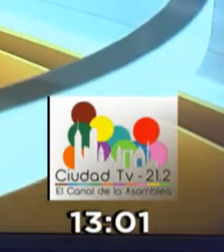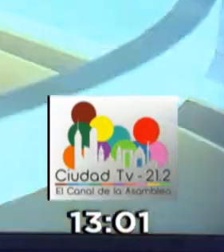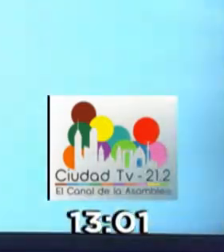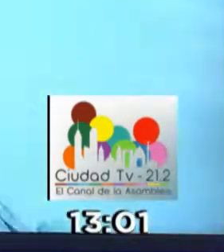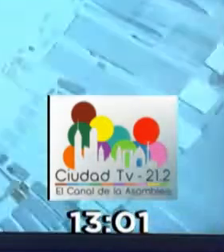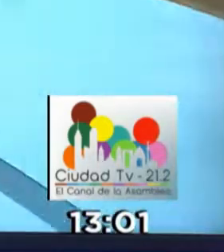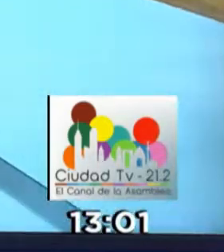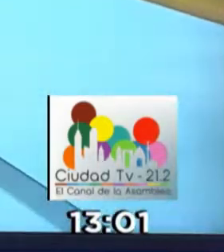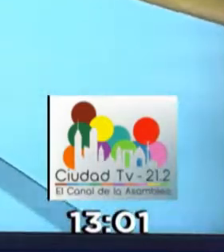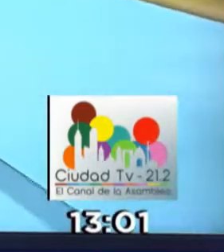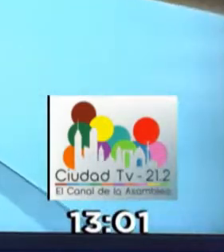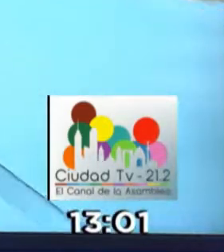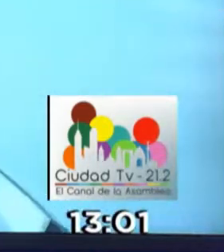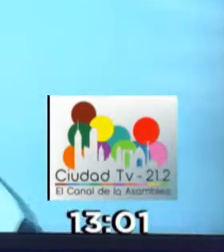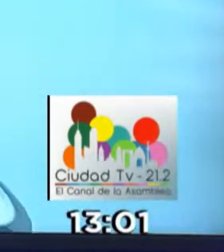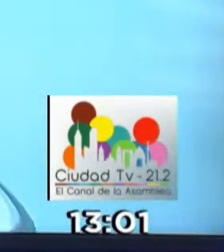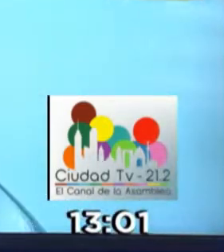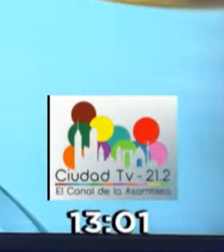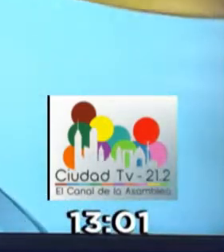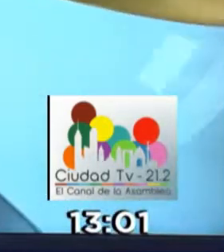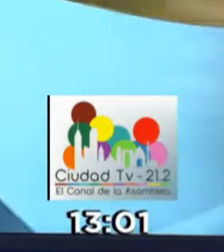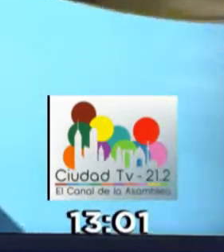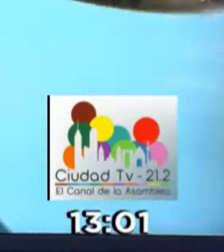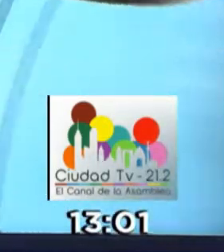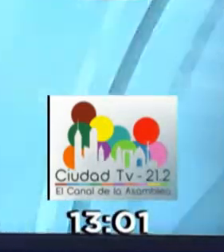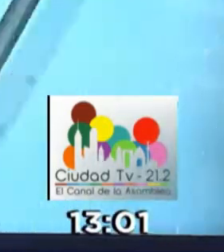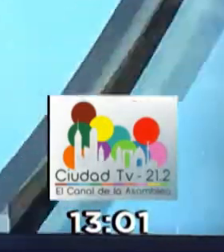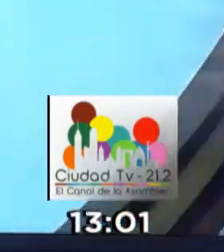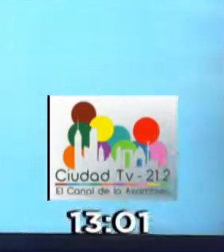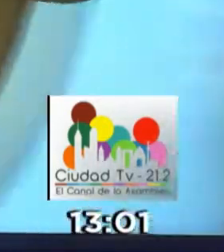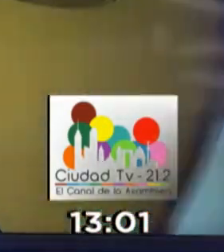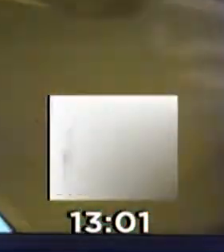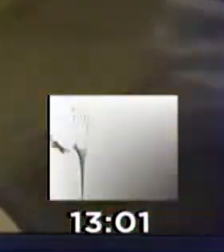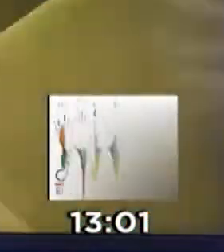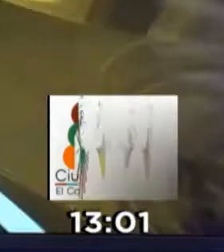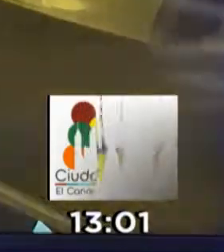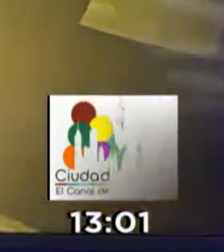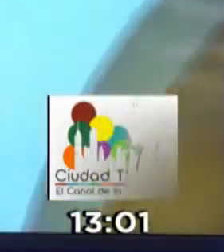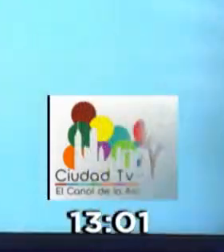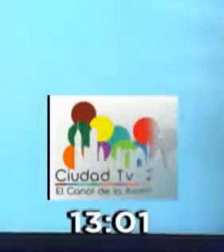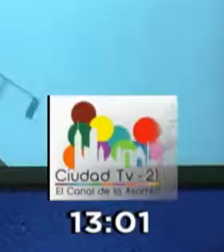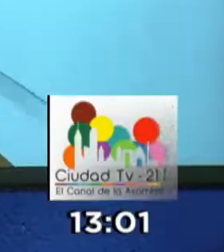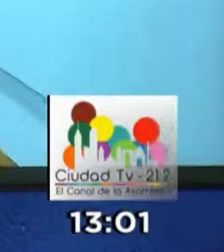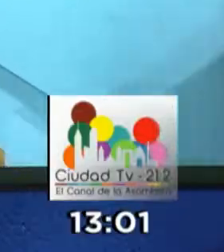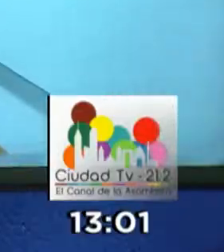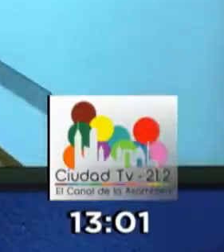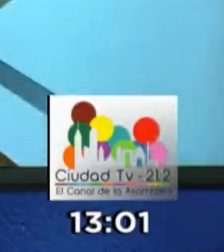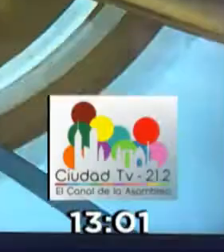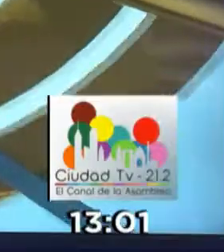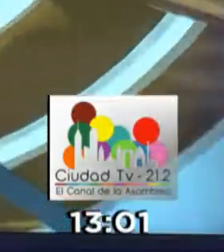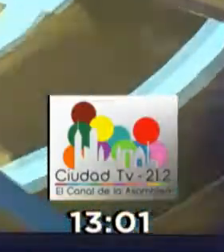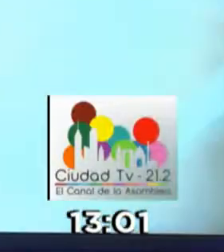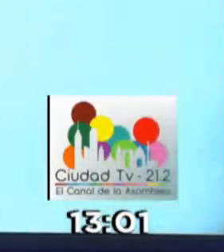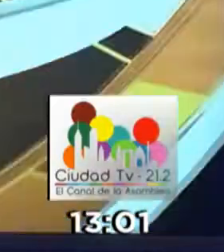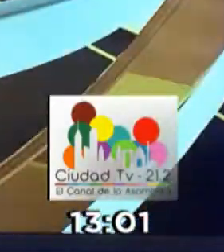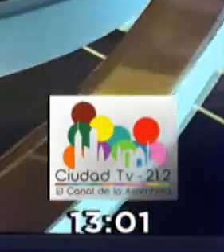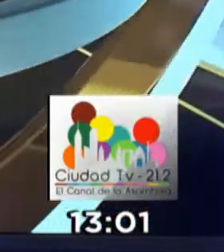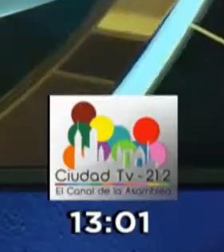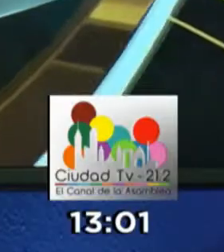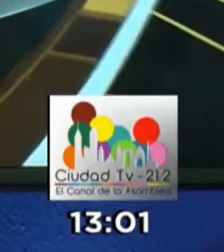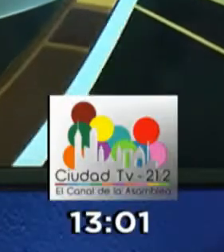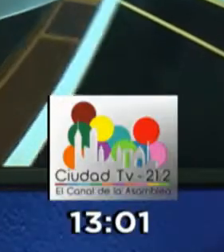al presidente de la República. Esto determina que los funcionarios puedan ser sujetos a juicio político. La iniciativa se votará en el